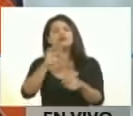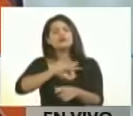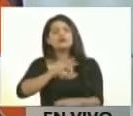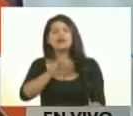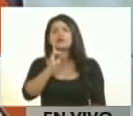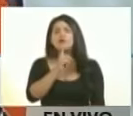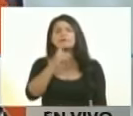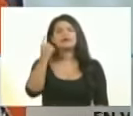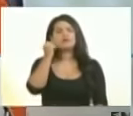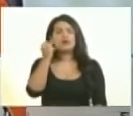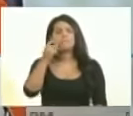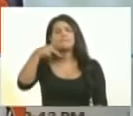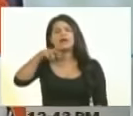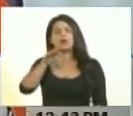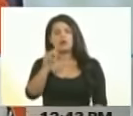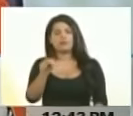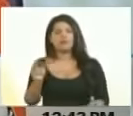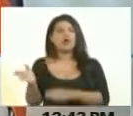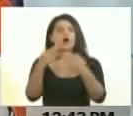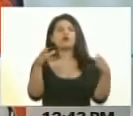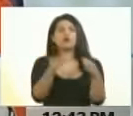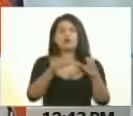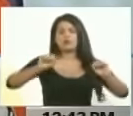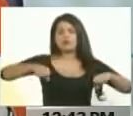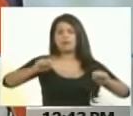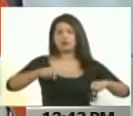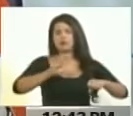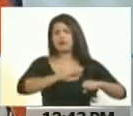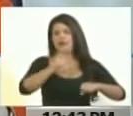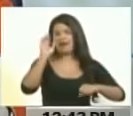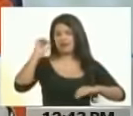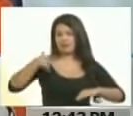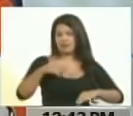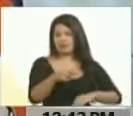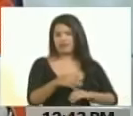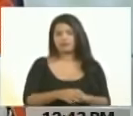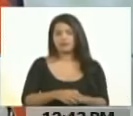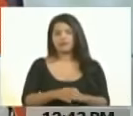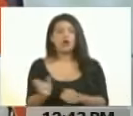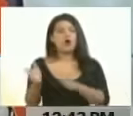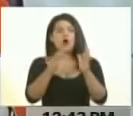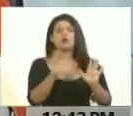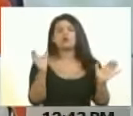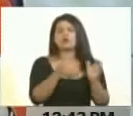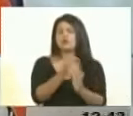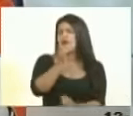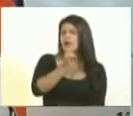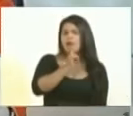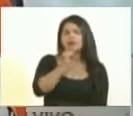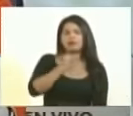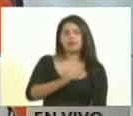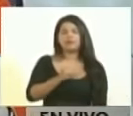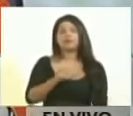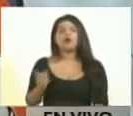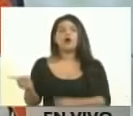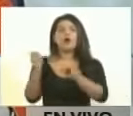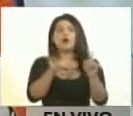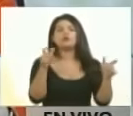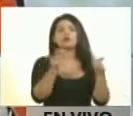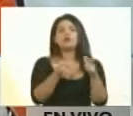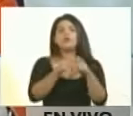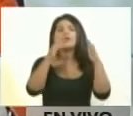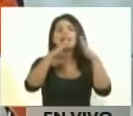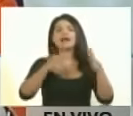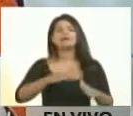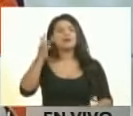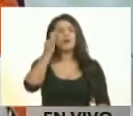Sindicato Único de Conductores de Motos de la República Argentina, Resistiendo con Aguante, Comuna 1 y 2, la Casa de Eva Perón,